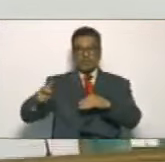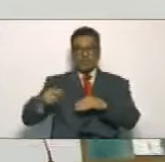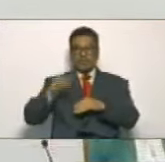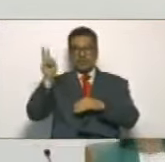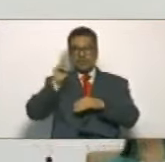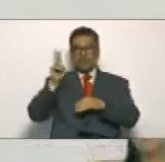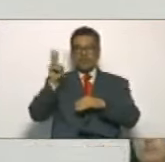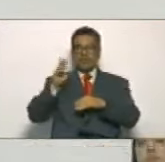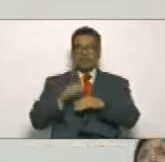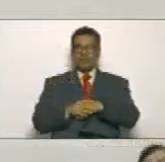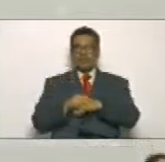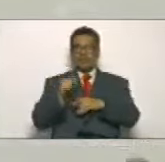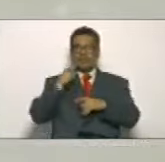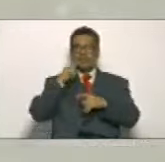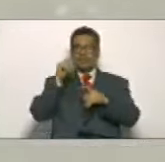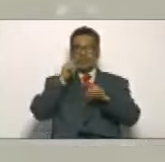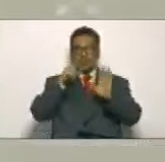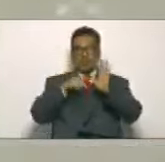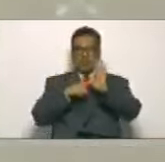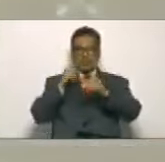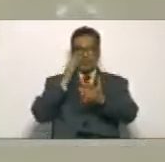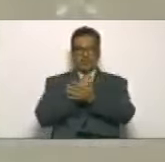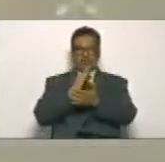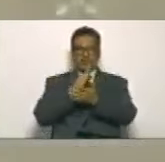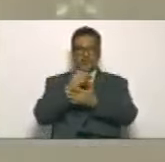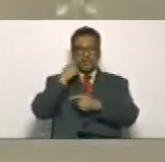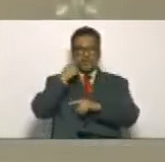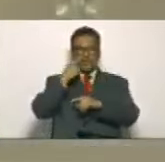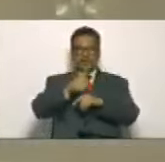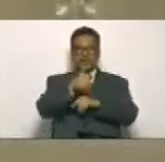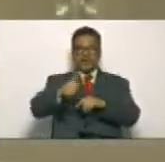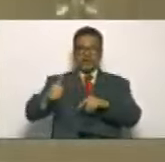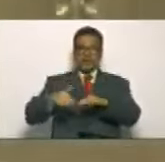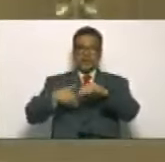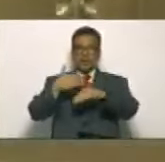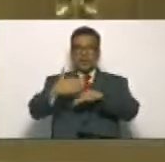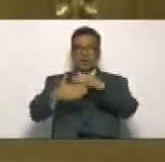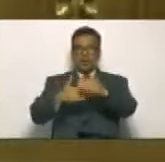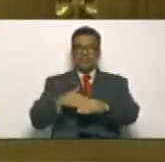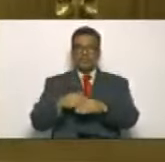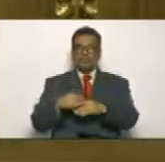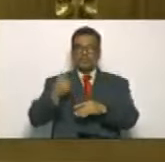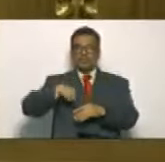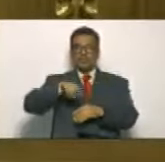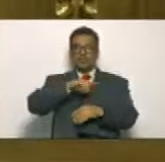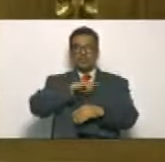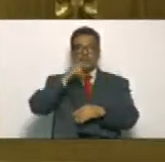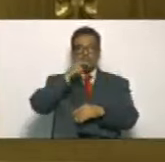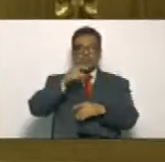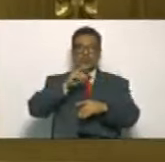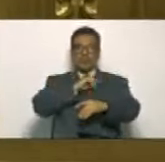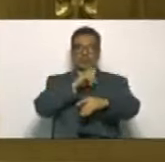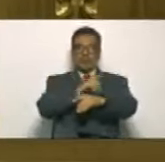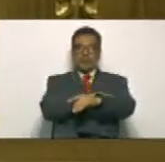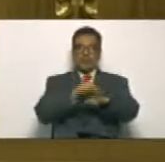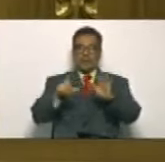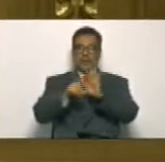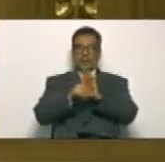de Venezuela que nos sintoniza y que está al pendiente de cada uno de los pasos de nuestro poder legislativo.